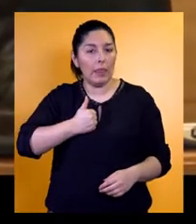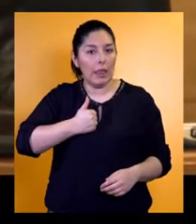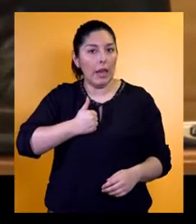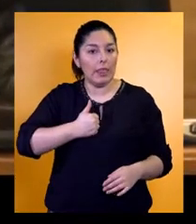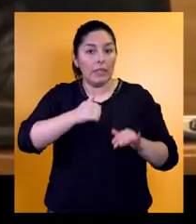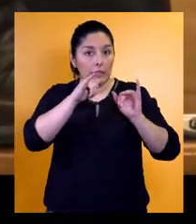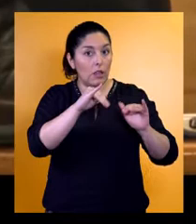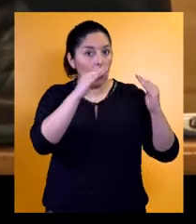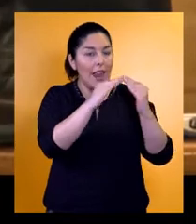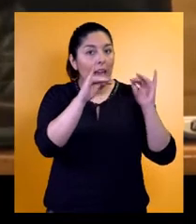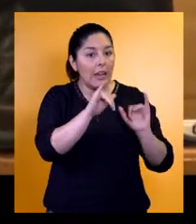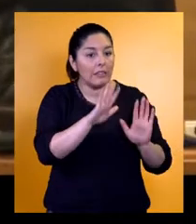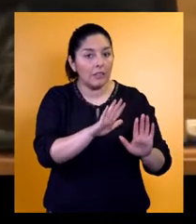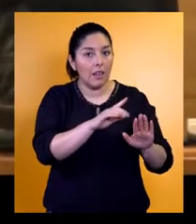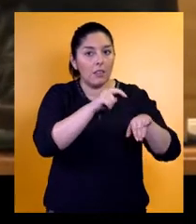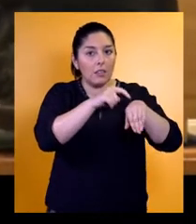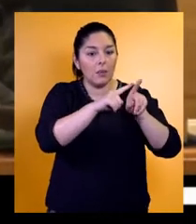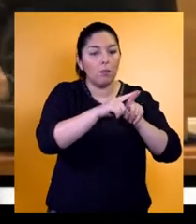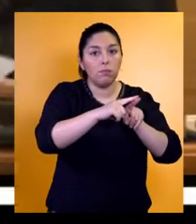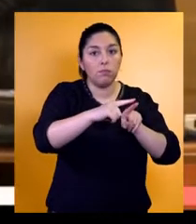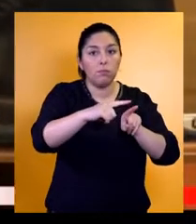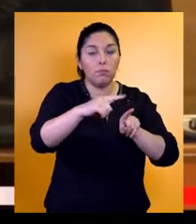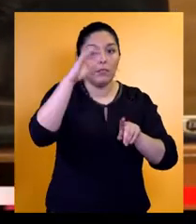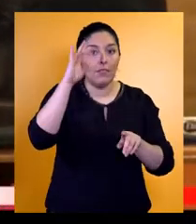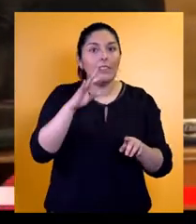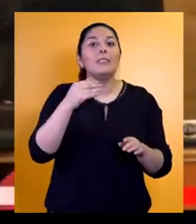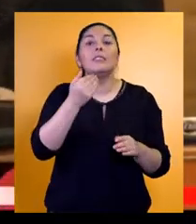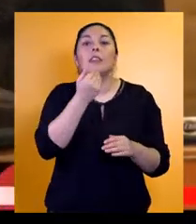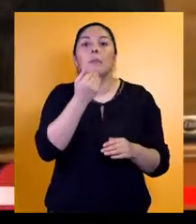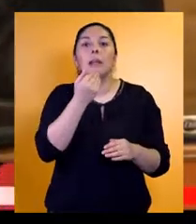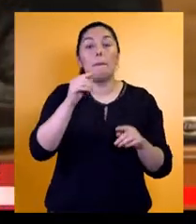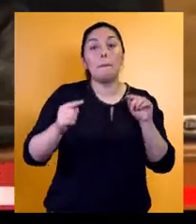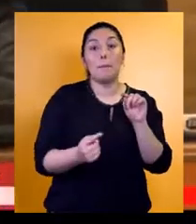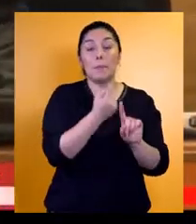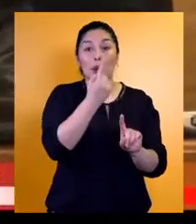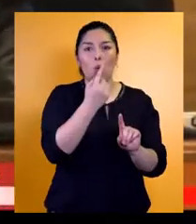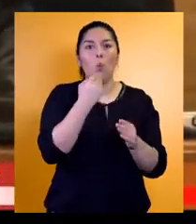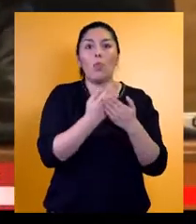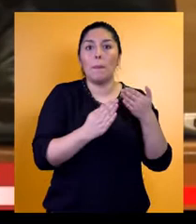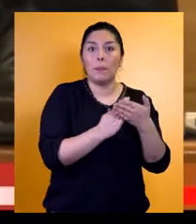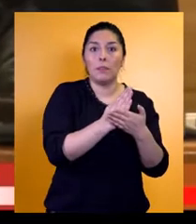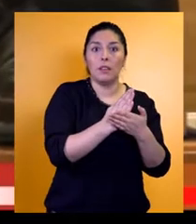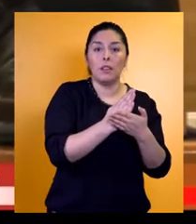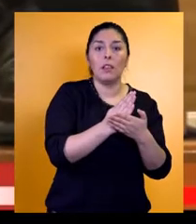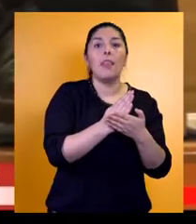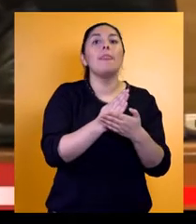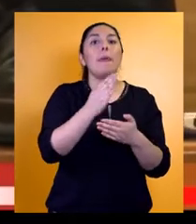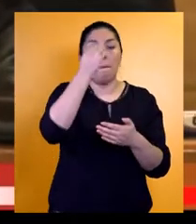estado privado de libertad en esta causa, toda vez que fue detenido entre el 1 y el 3 de